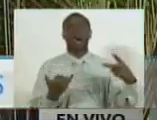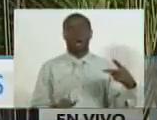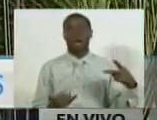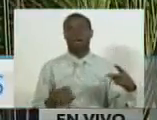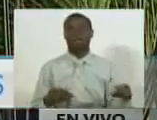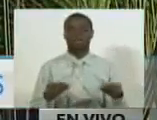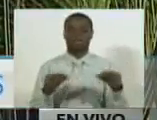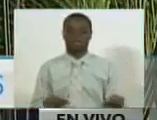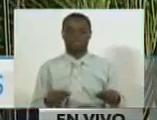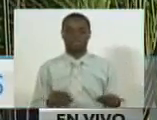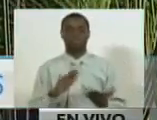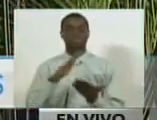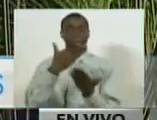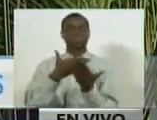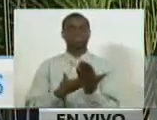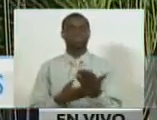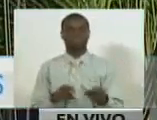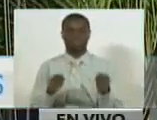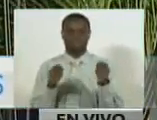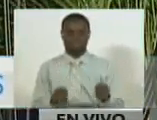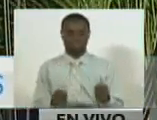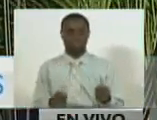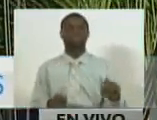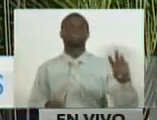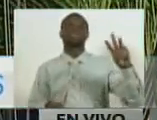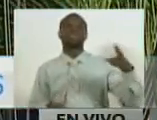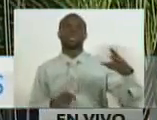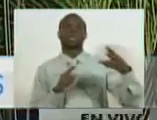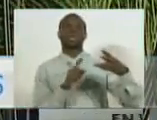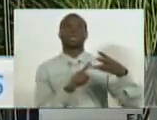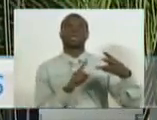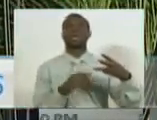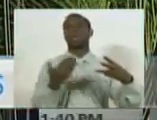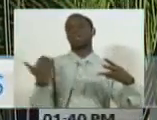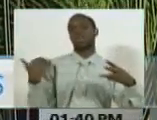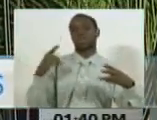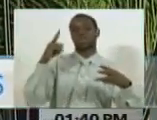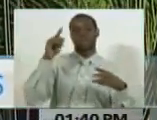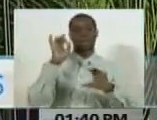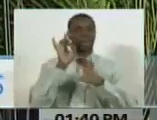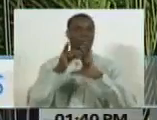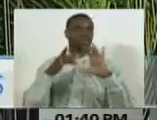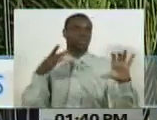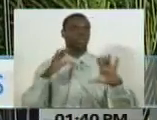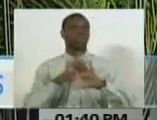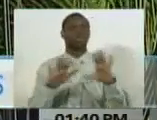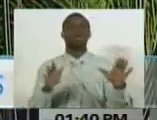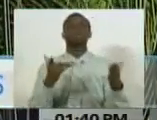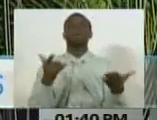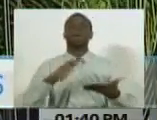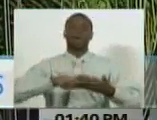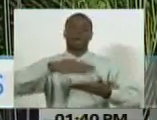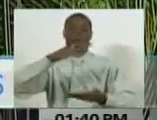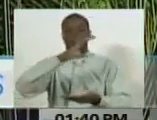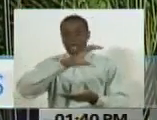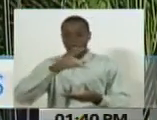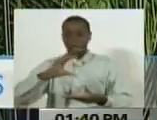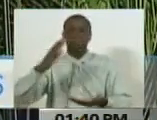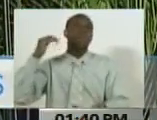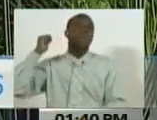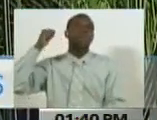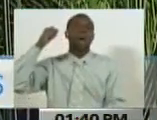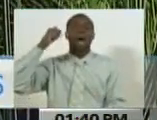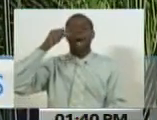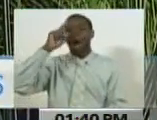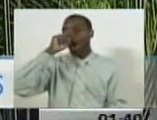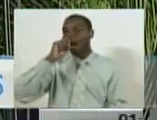esta titularidad. Y tercero, recibí hace poco en el estado Amazonas, mi canaima lo esperaba desde años.